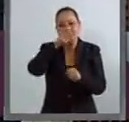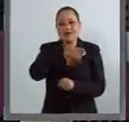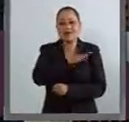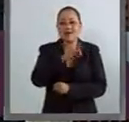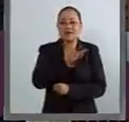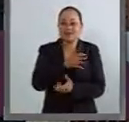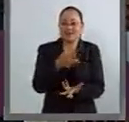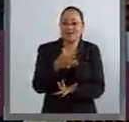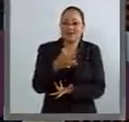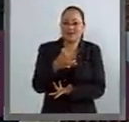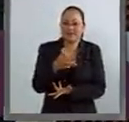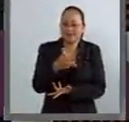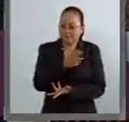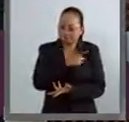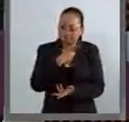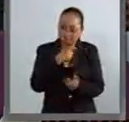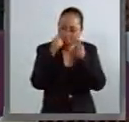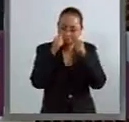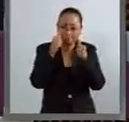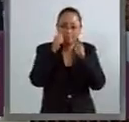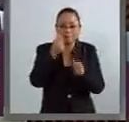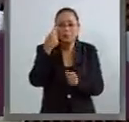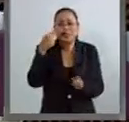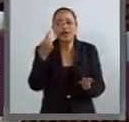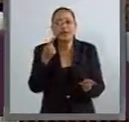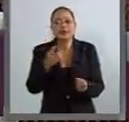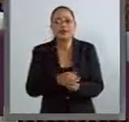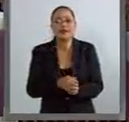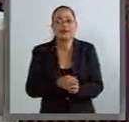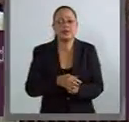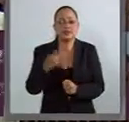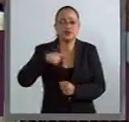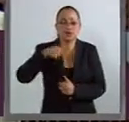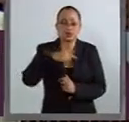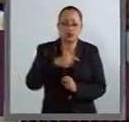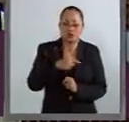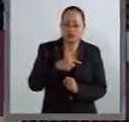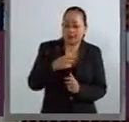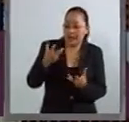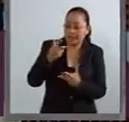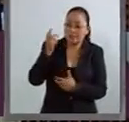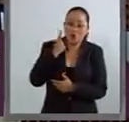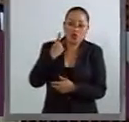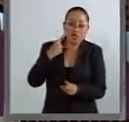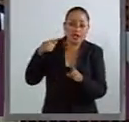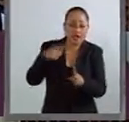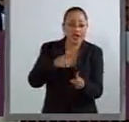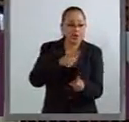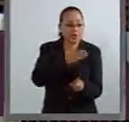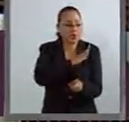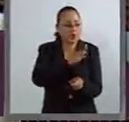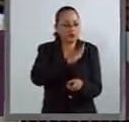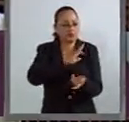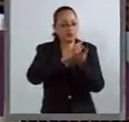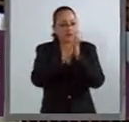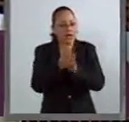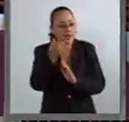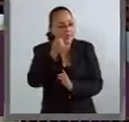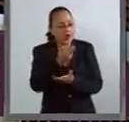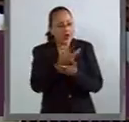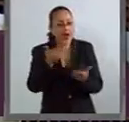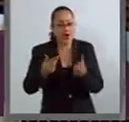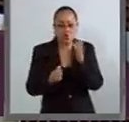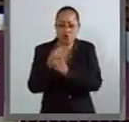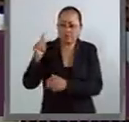todo tomando en cuenta para que los que nos dedicamos a hacer política estemos invirtiéndoles a estas